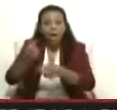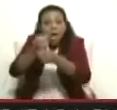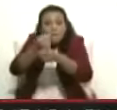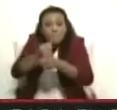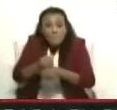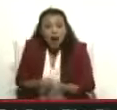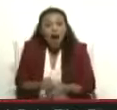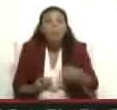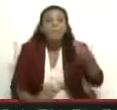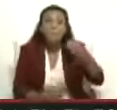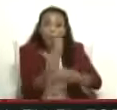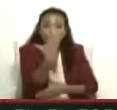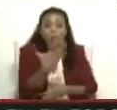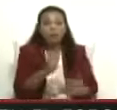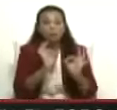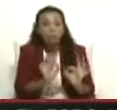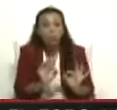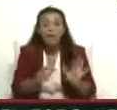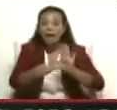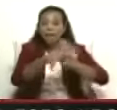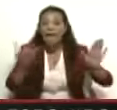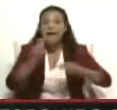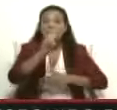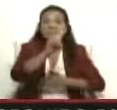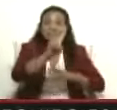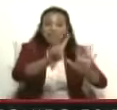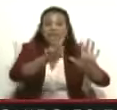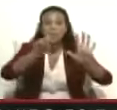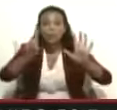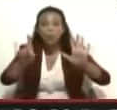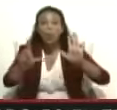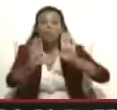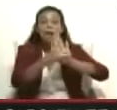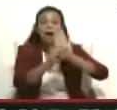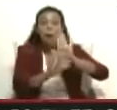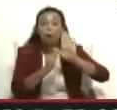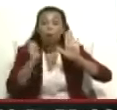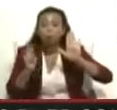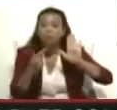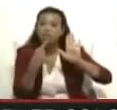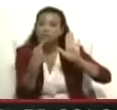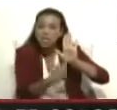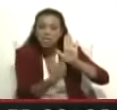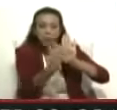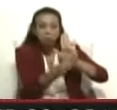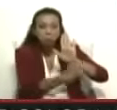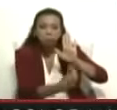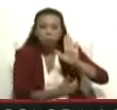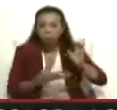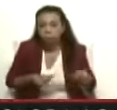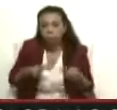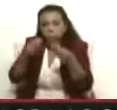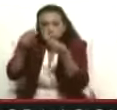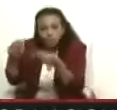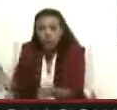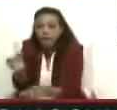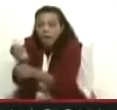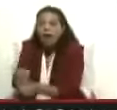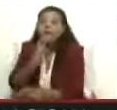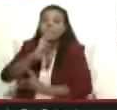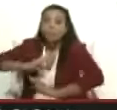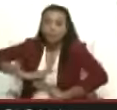y fundamentado, por supuesto, en el artículo 71 de la Constitución de la República Bolivariana de